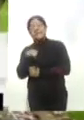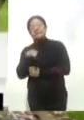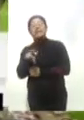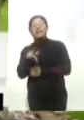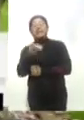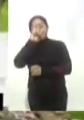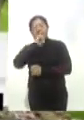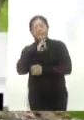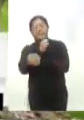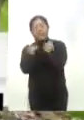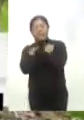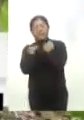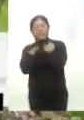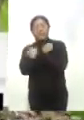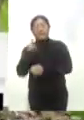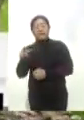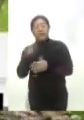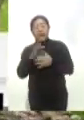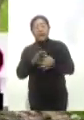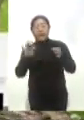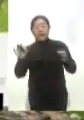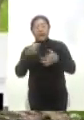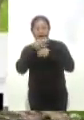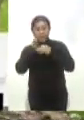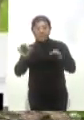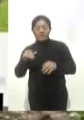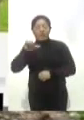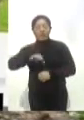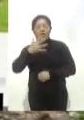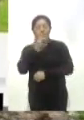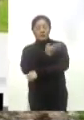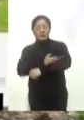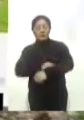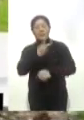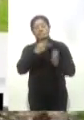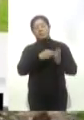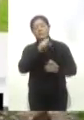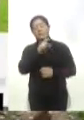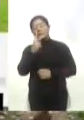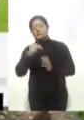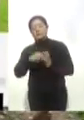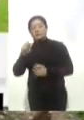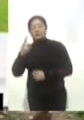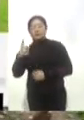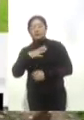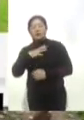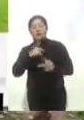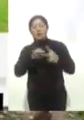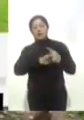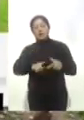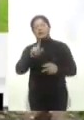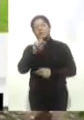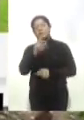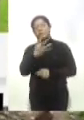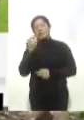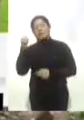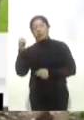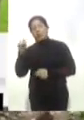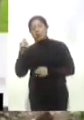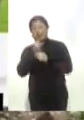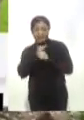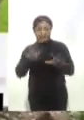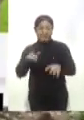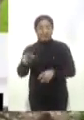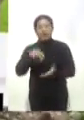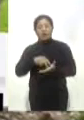día en Palacio Nacional los detalles del calendario del ciclo escolar 2020-2021 que iniciará el próximo 24 de agosto. En la conferencia